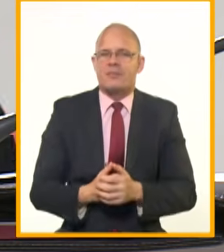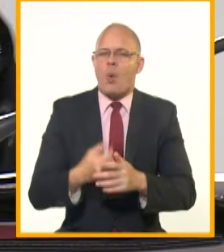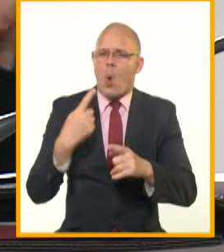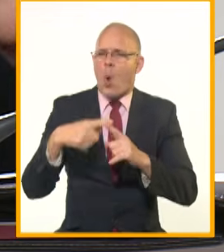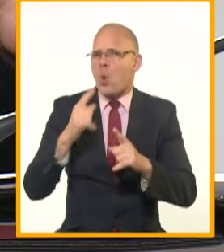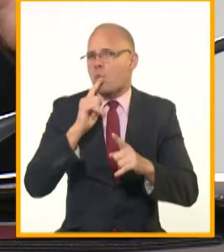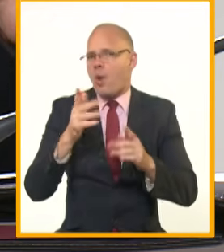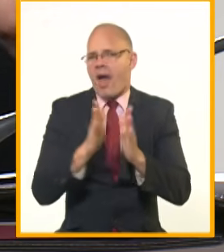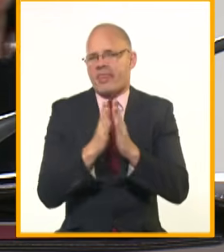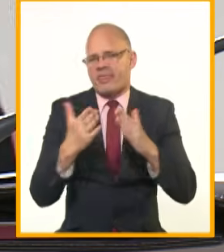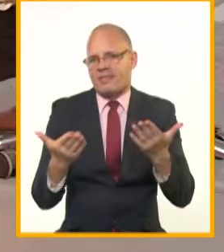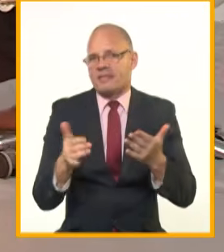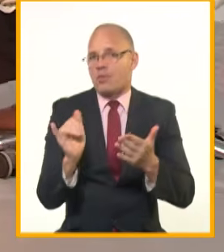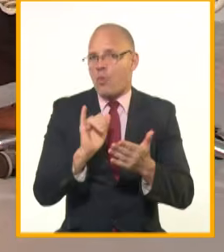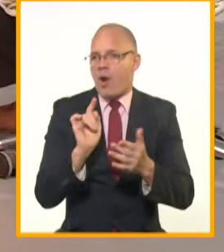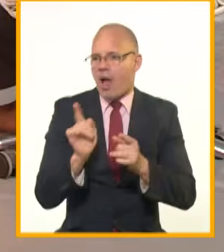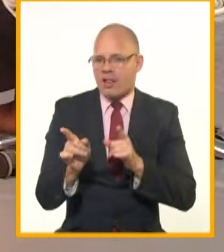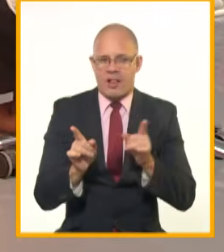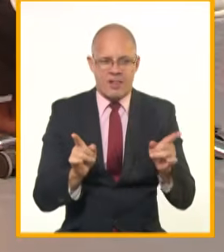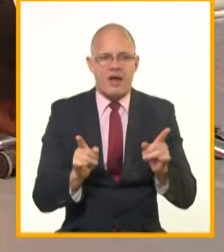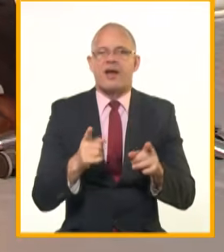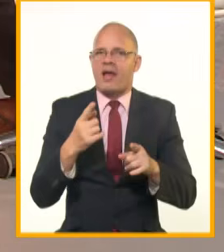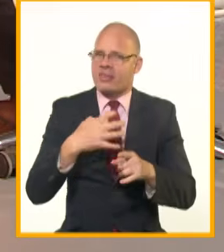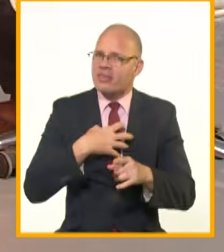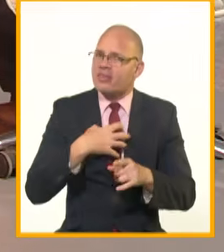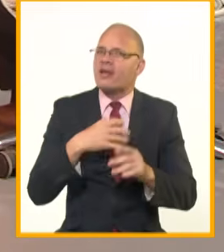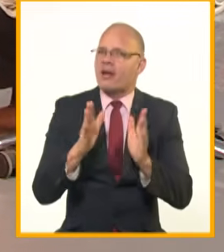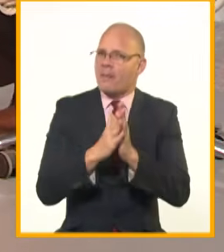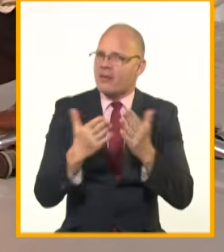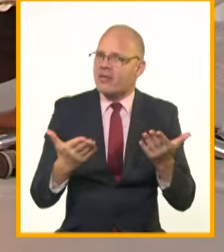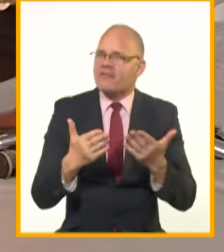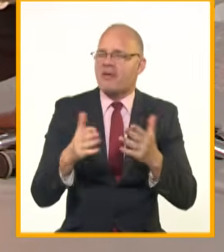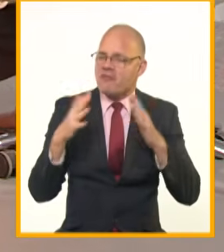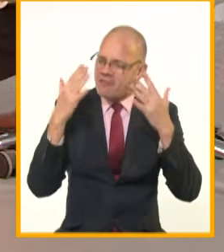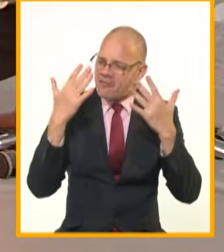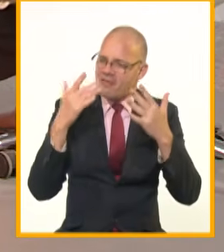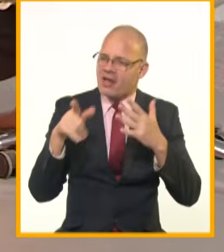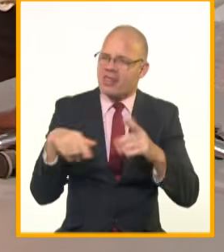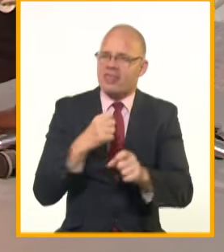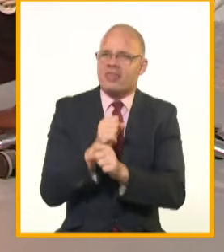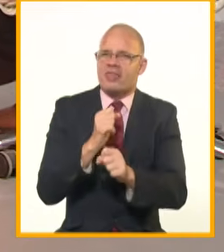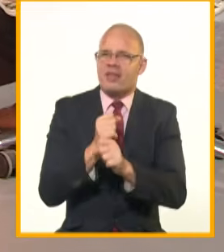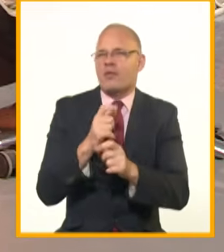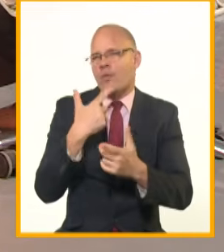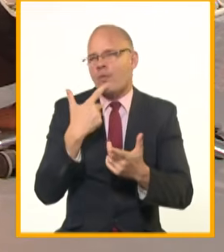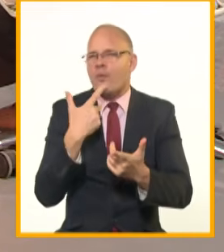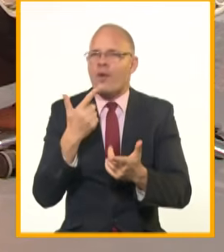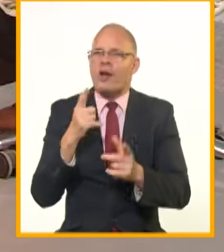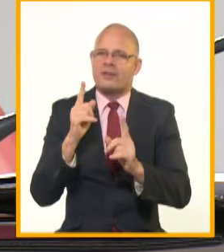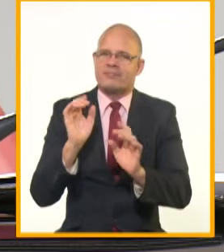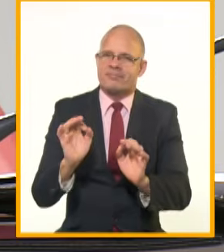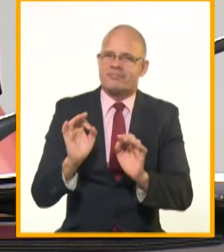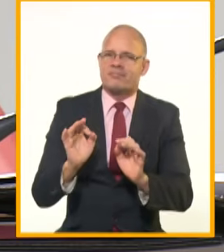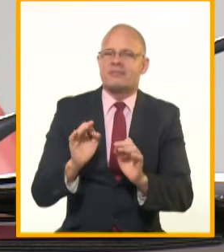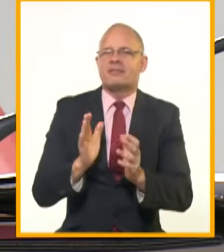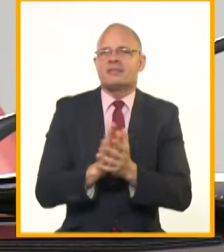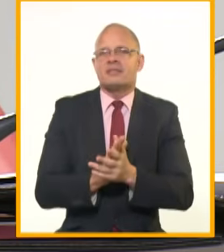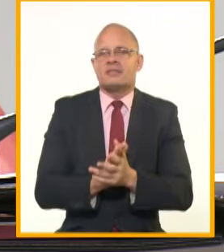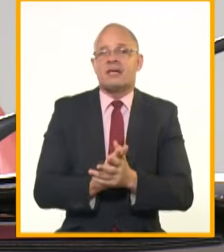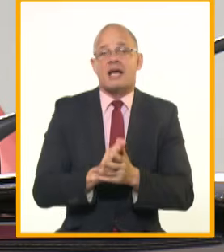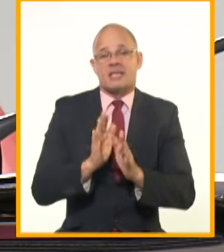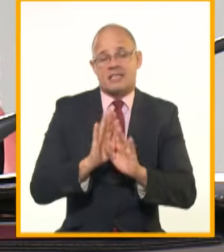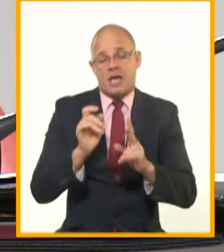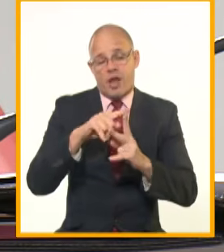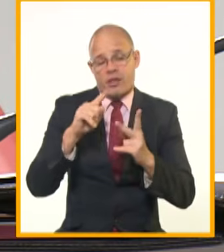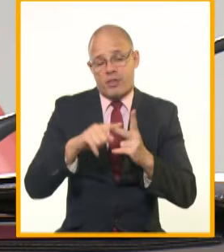periódicos Artemisa y Mayabeque, que están cumpliendo 15 años. Felicito a los colectivos de colegas de estos dos periódicos que están cumpliendo 15